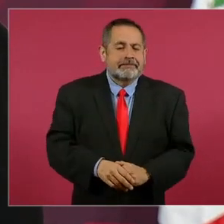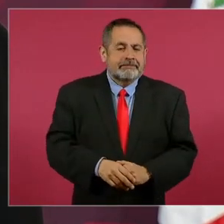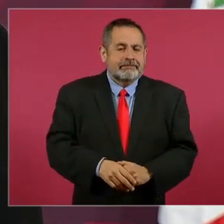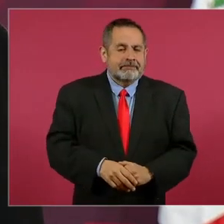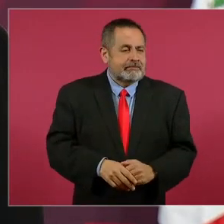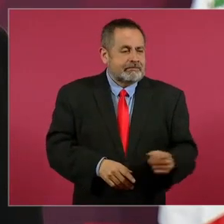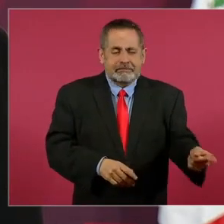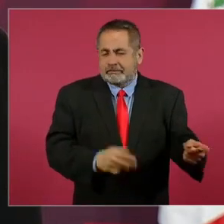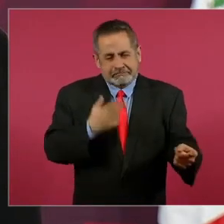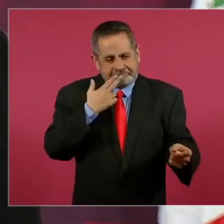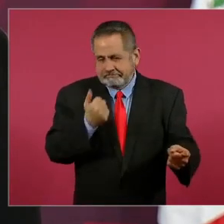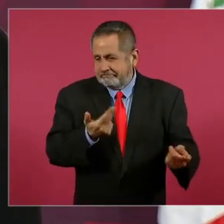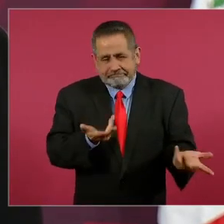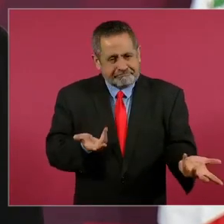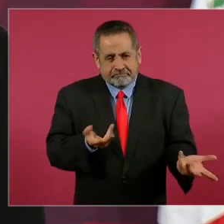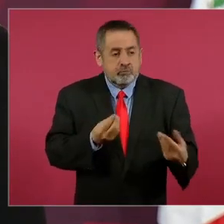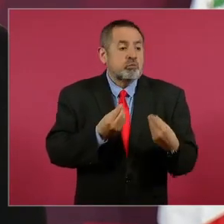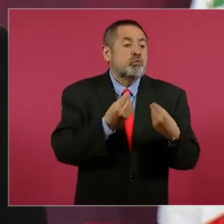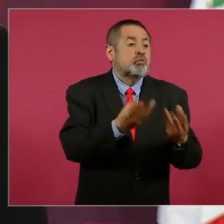Eso no funciona.